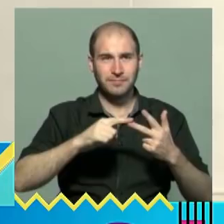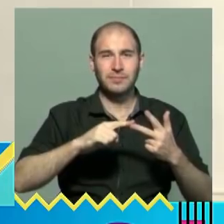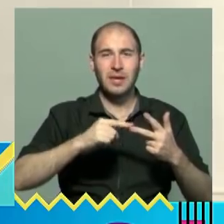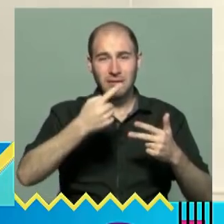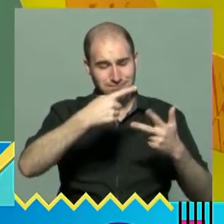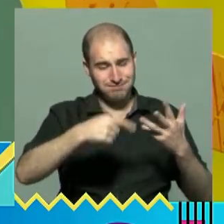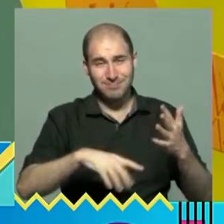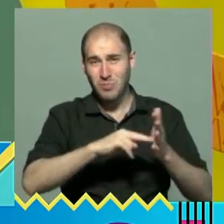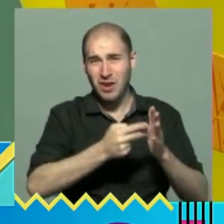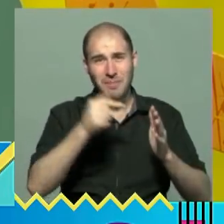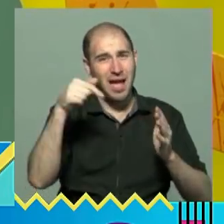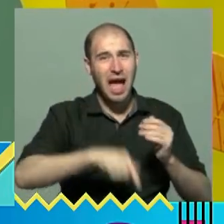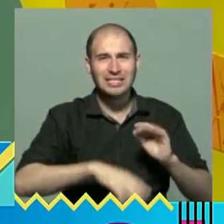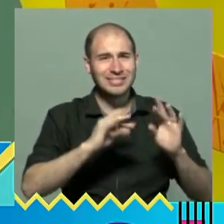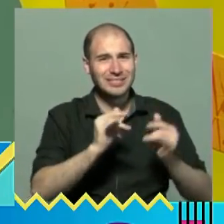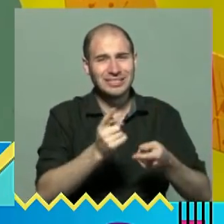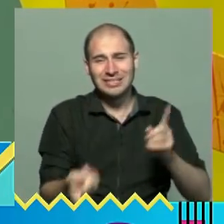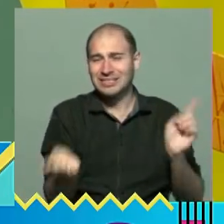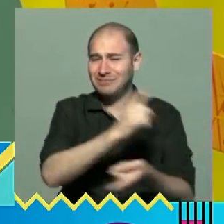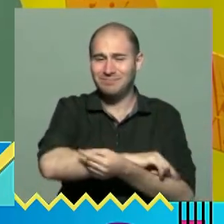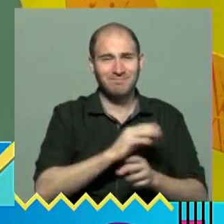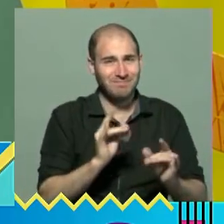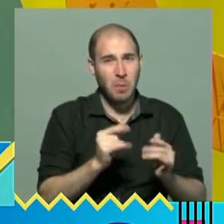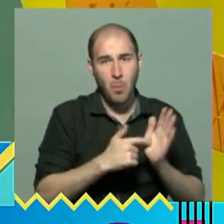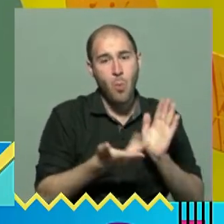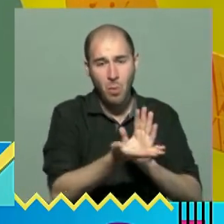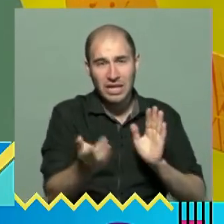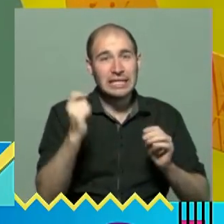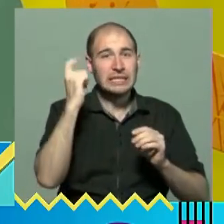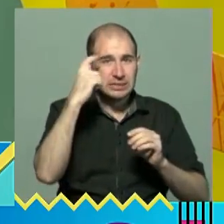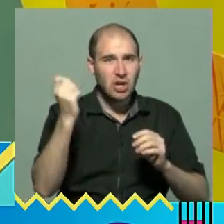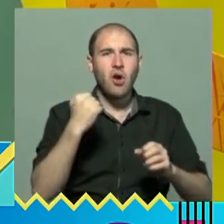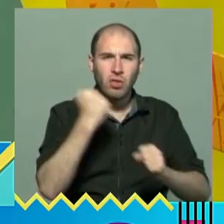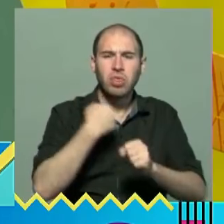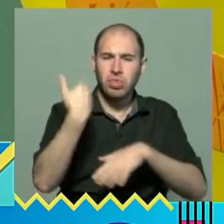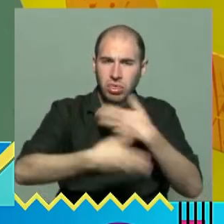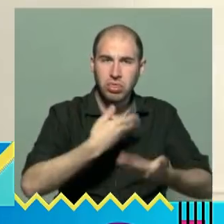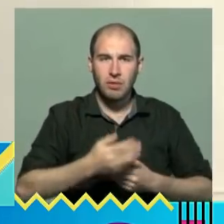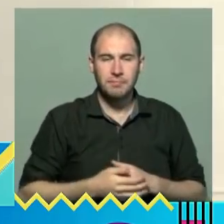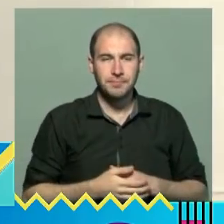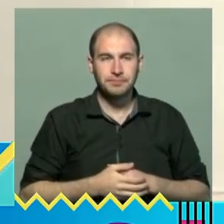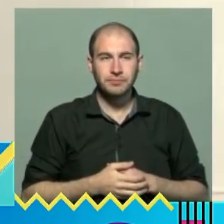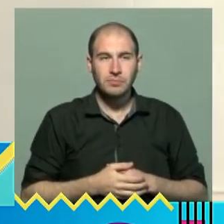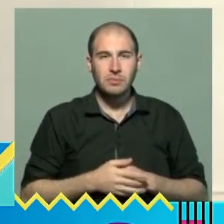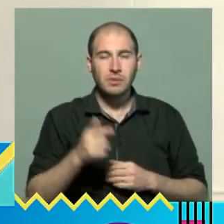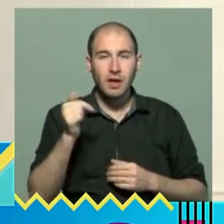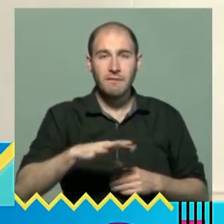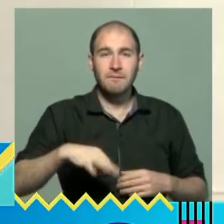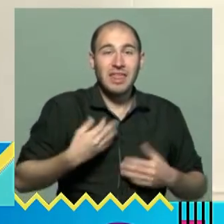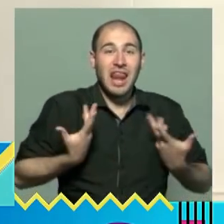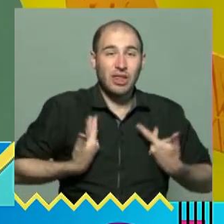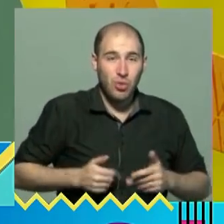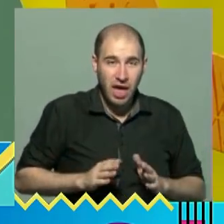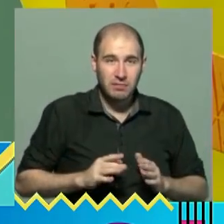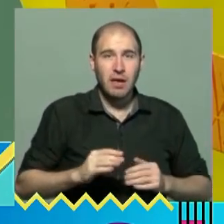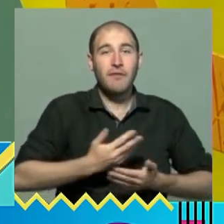esa situación es muy difícil de revertir. Está demostrado, hay psicólogos que lo han trabajado. Entonces, es una vía mucho más natural y